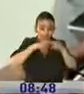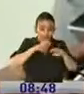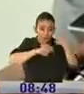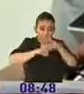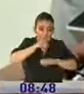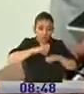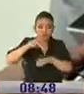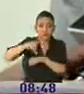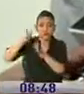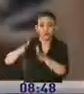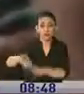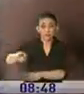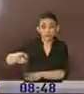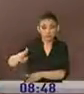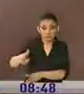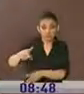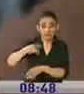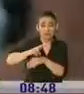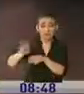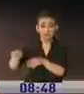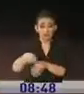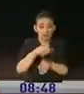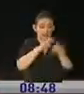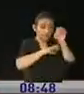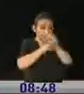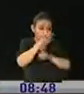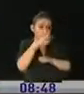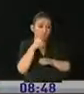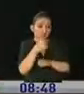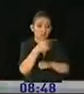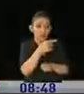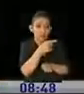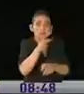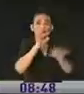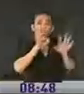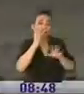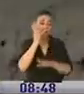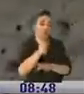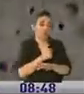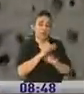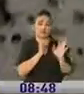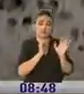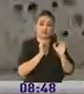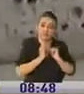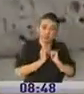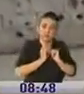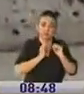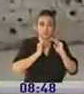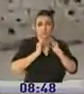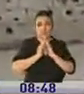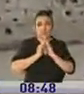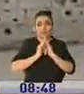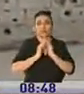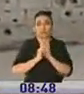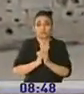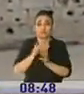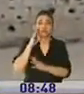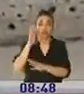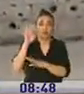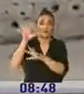perito legista de la fiscalía le da una incapacidad para el trabajo de 8 días. Con la presencia policial se logró neutralizar